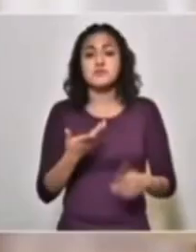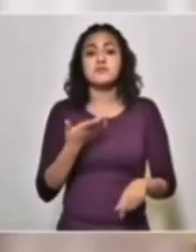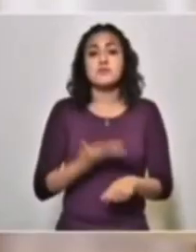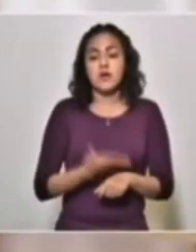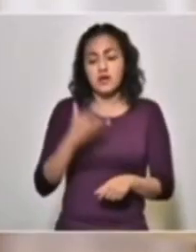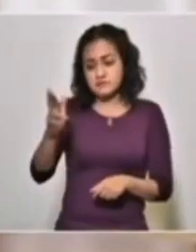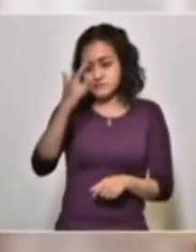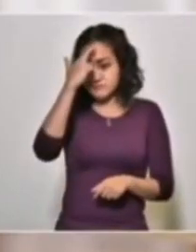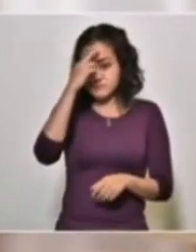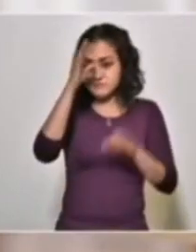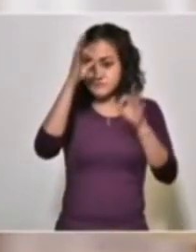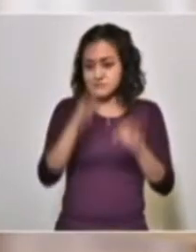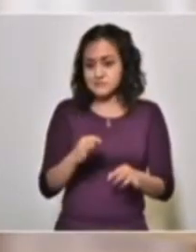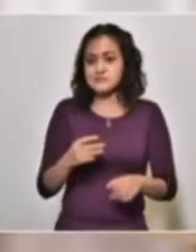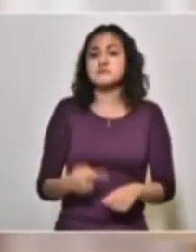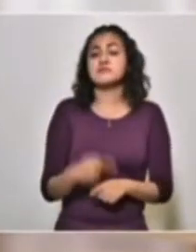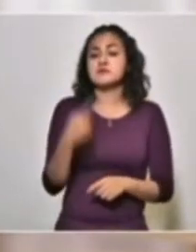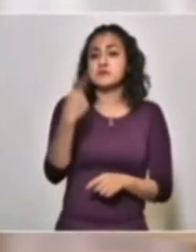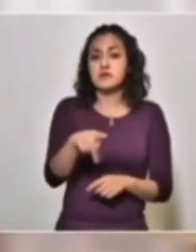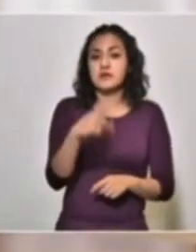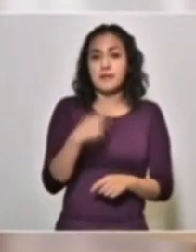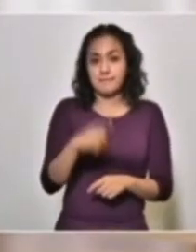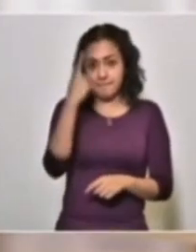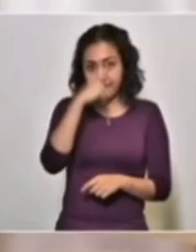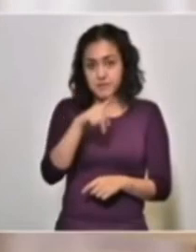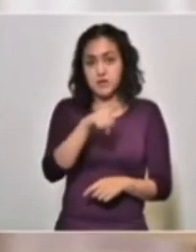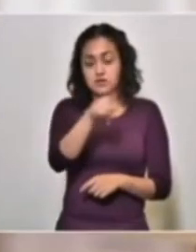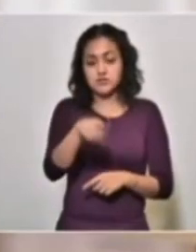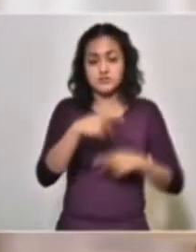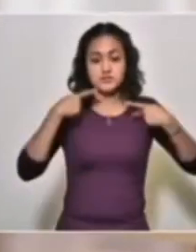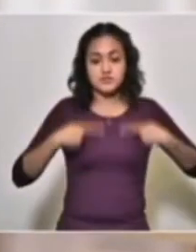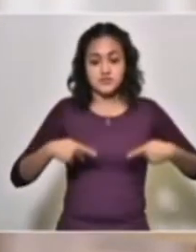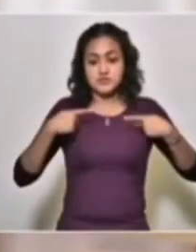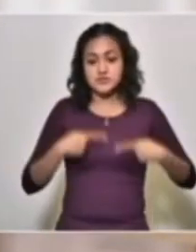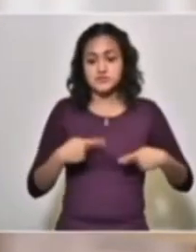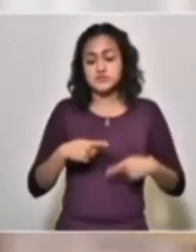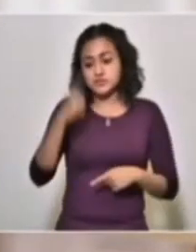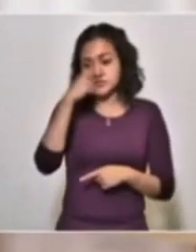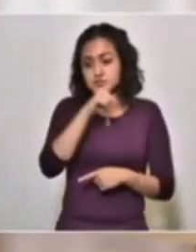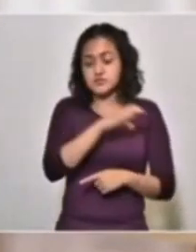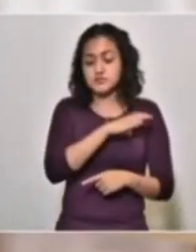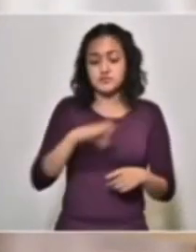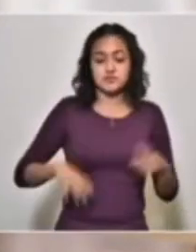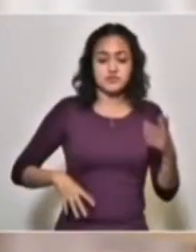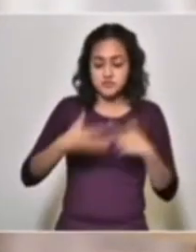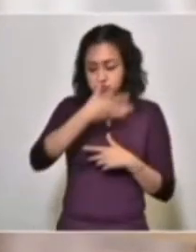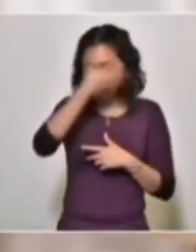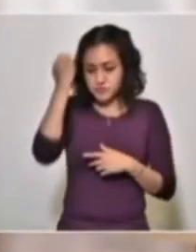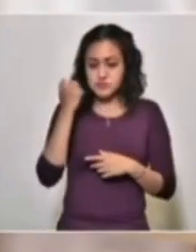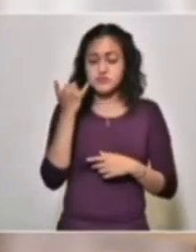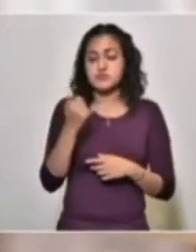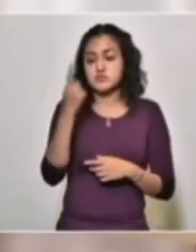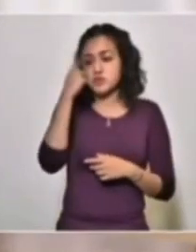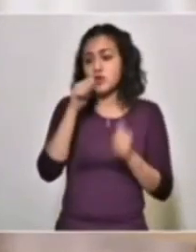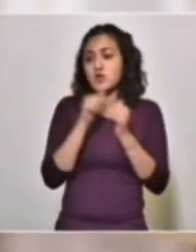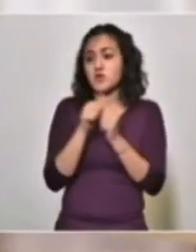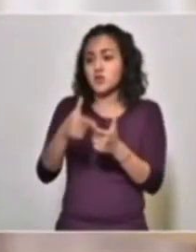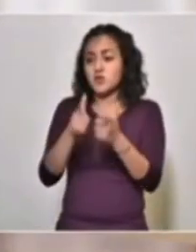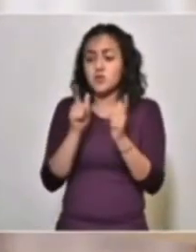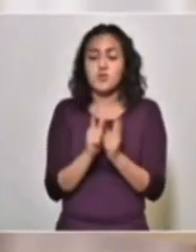y dos por parte para con los ciudadanos para con los candidatos y para con los partidos